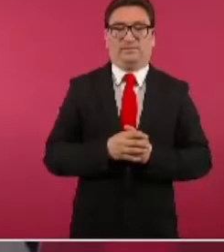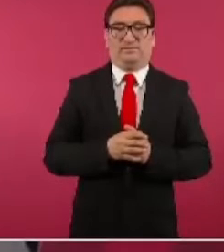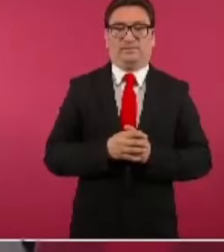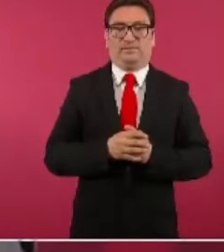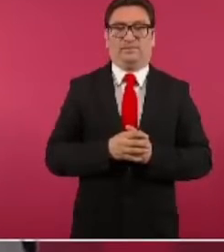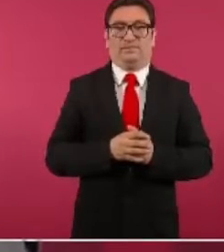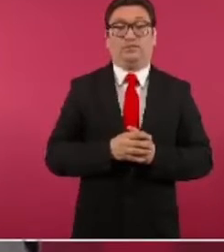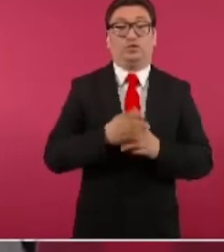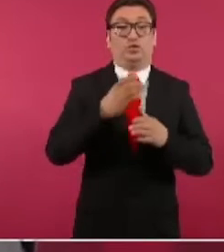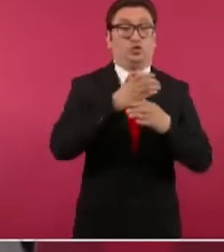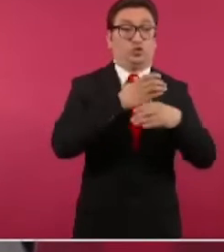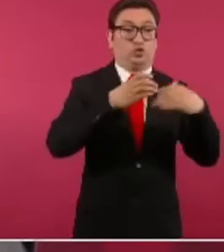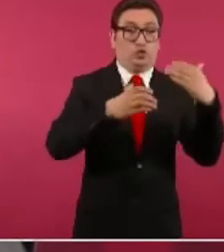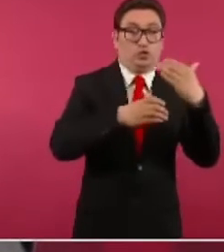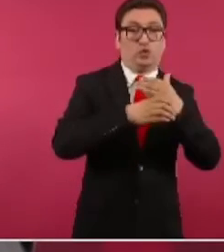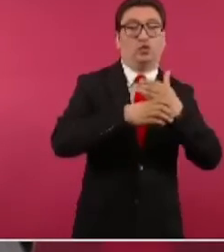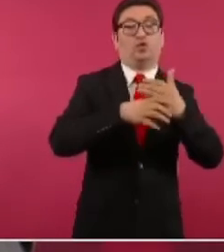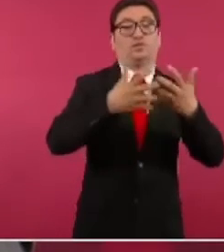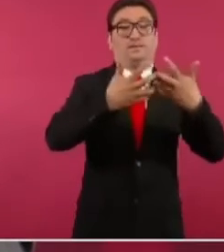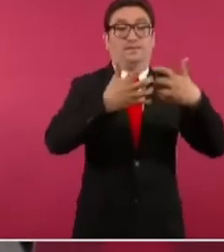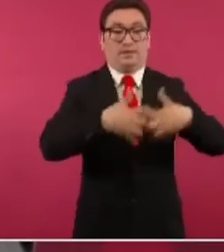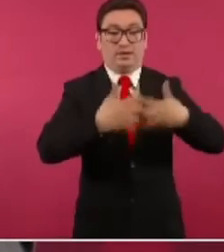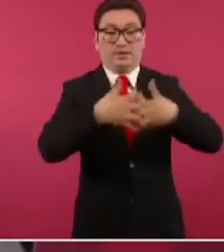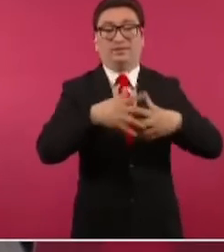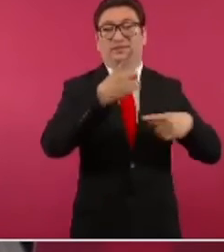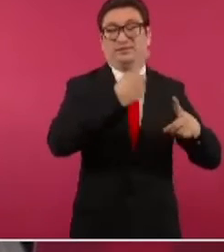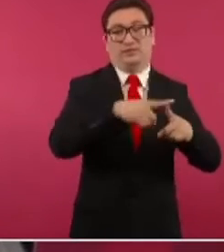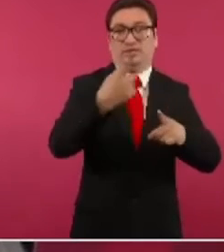los equipos indispensables,